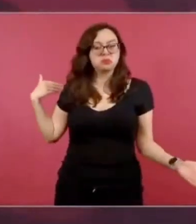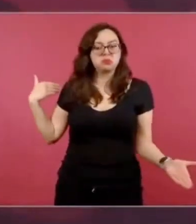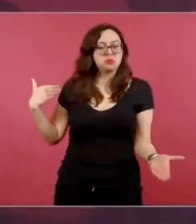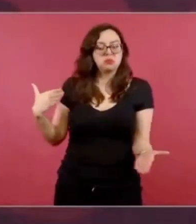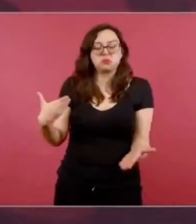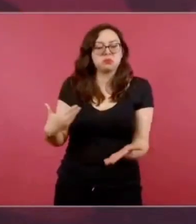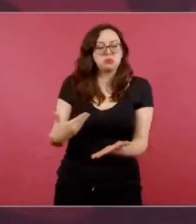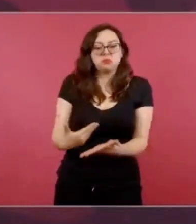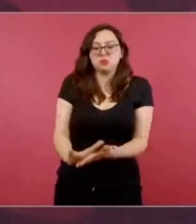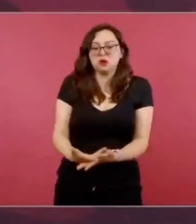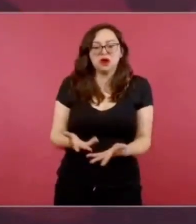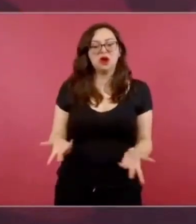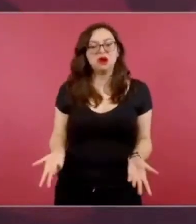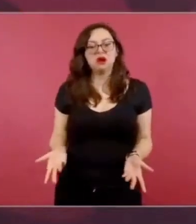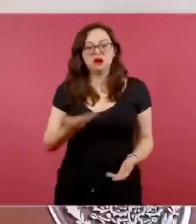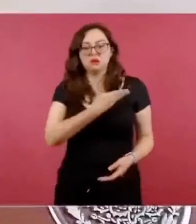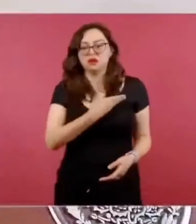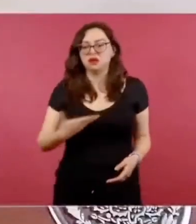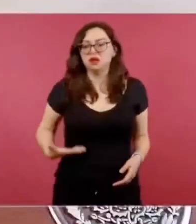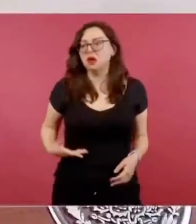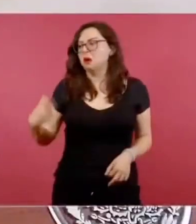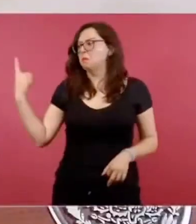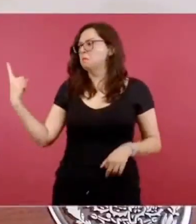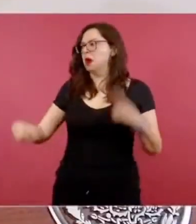El poder de los poderes era el Ejecutivo.